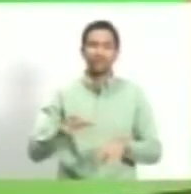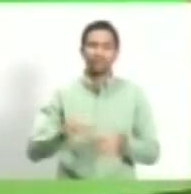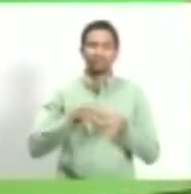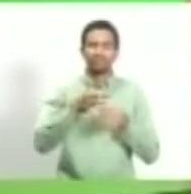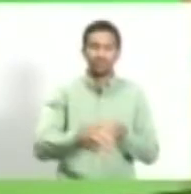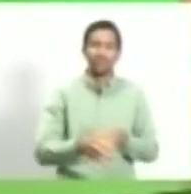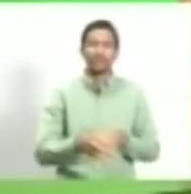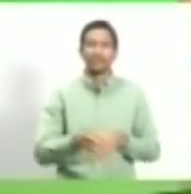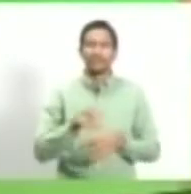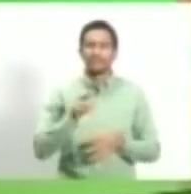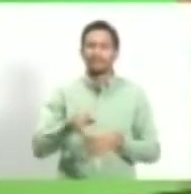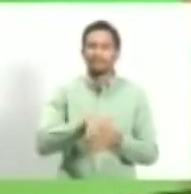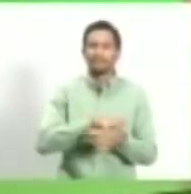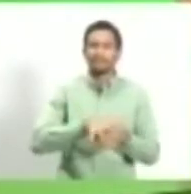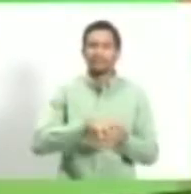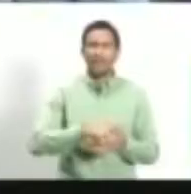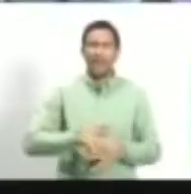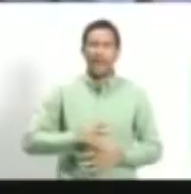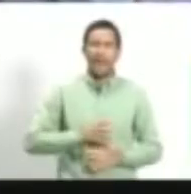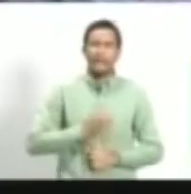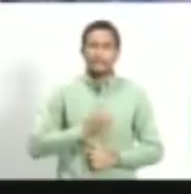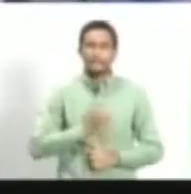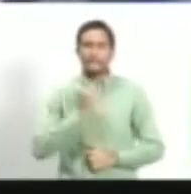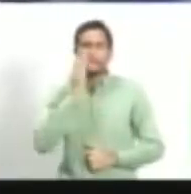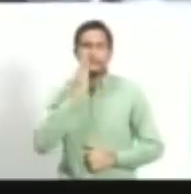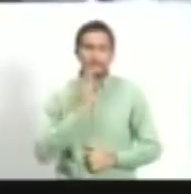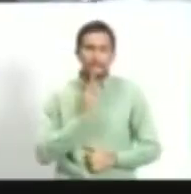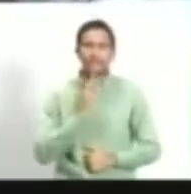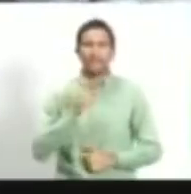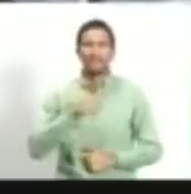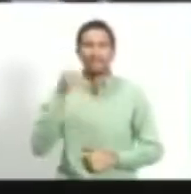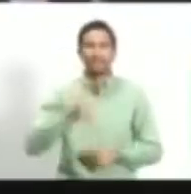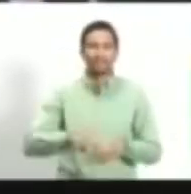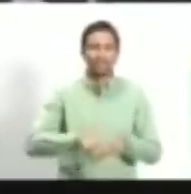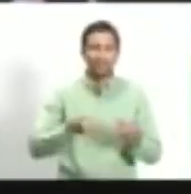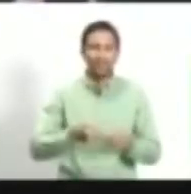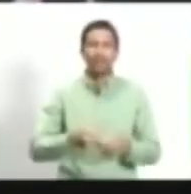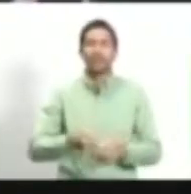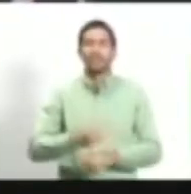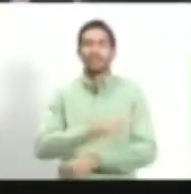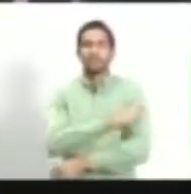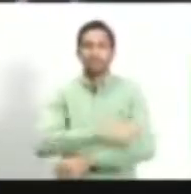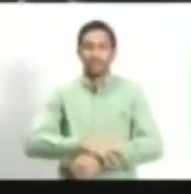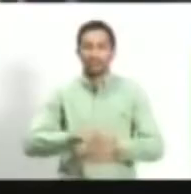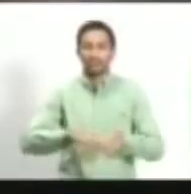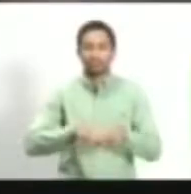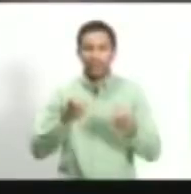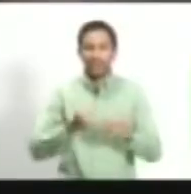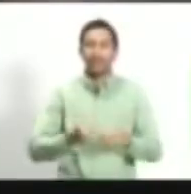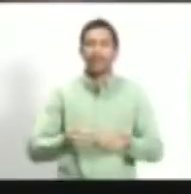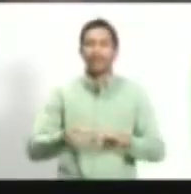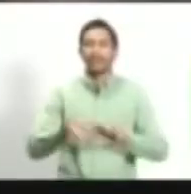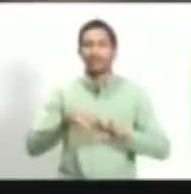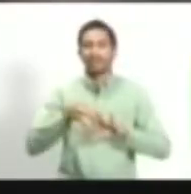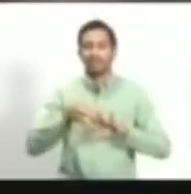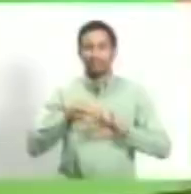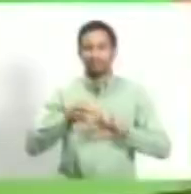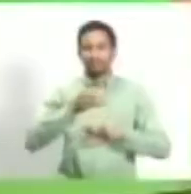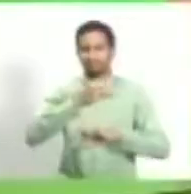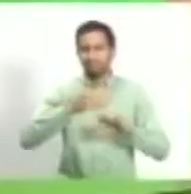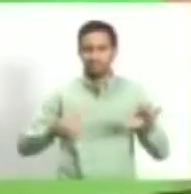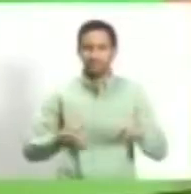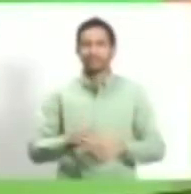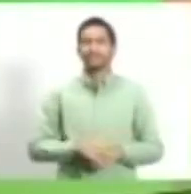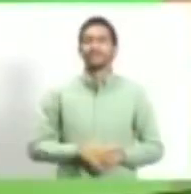de desnutrición, abuso sexual, fractura en un brazo y amputación de un dedo. Bien, y con esta